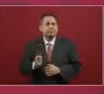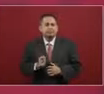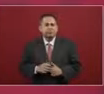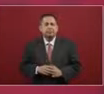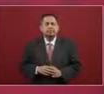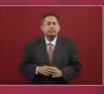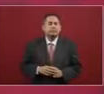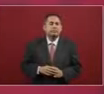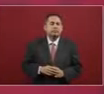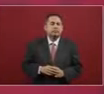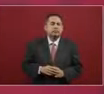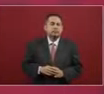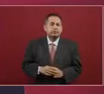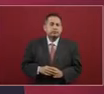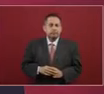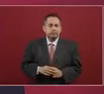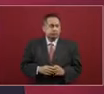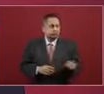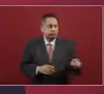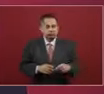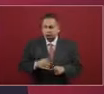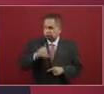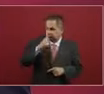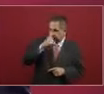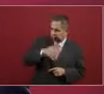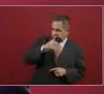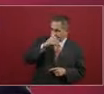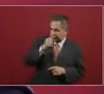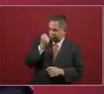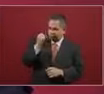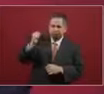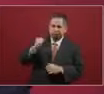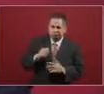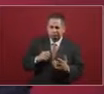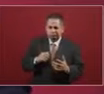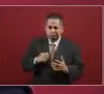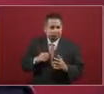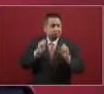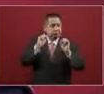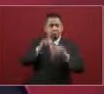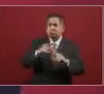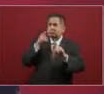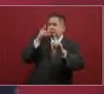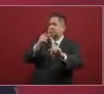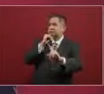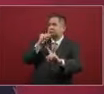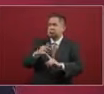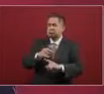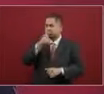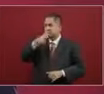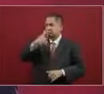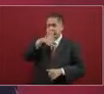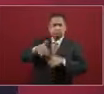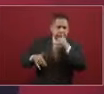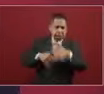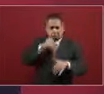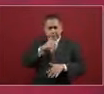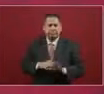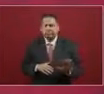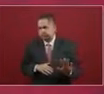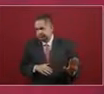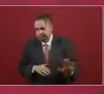para rebeldes sin causa, No hay cabida